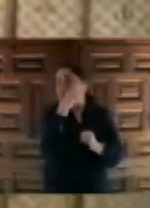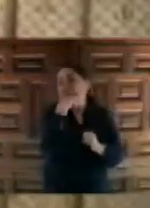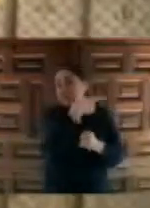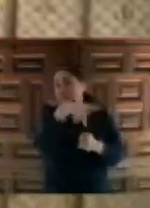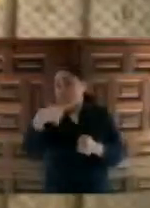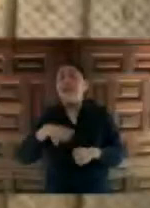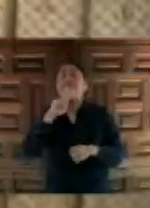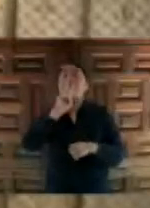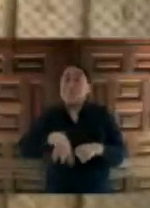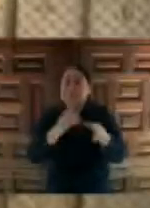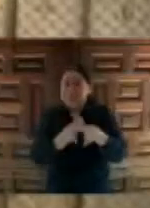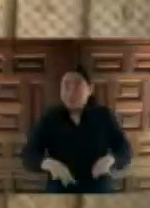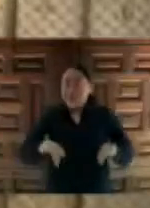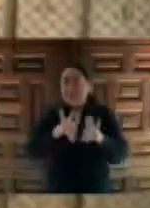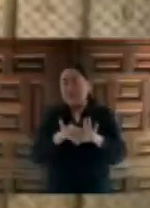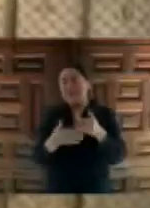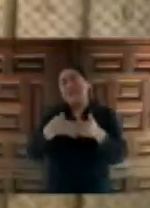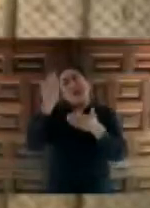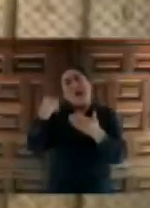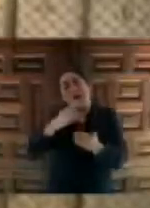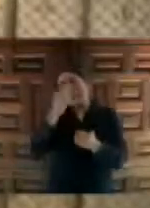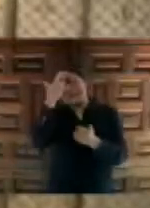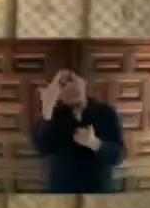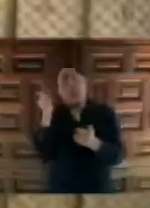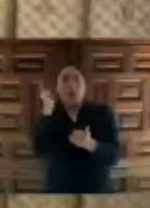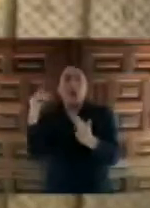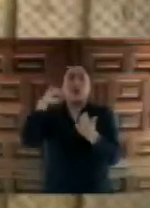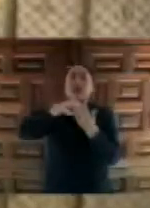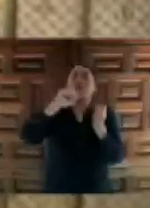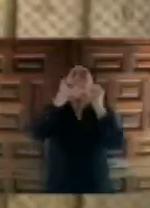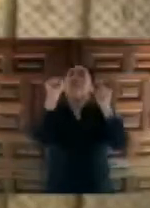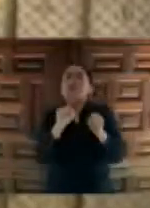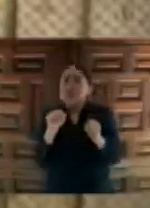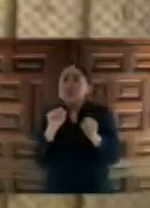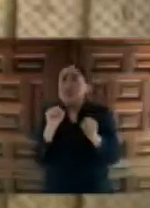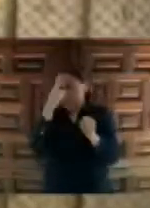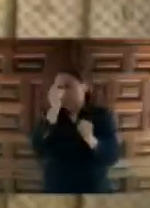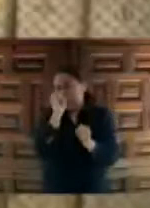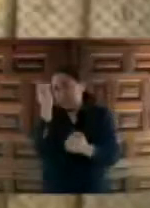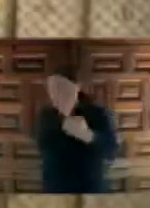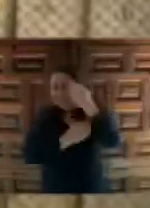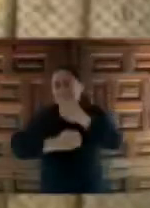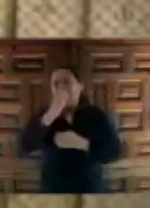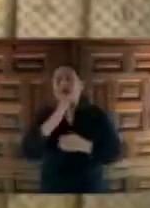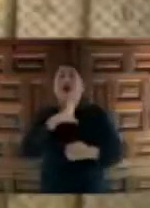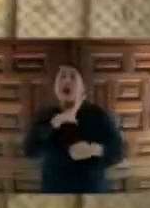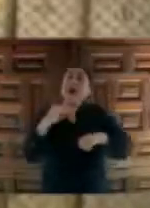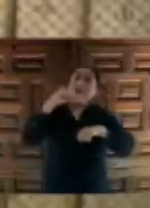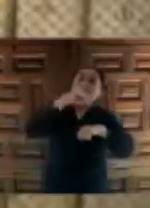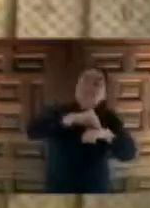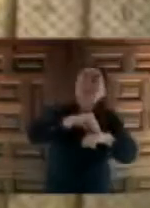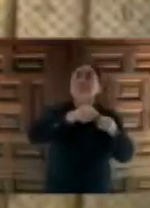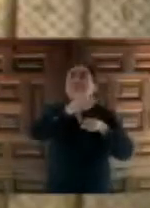es relevante la vieja aspiración de contar con un sistema nacional de evaluación y acreditación que incluye